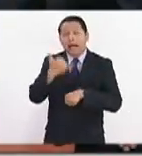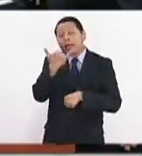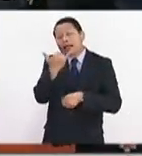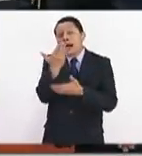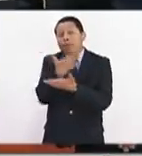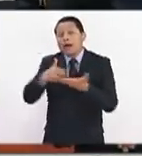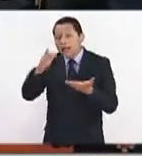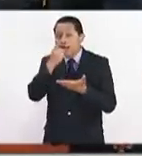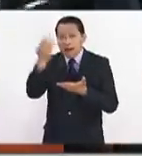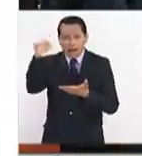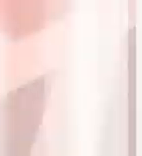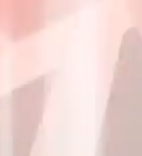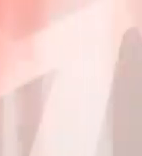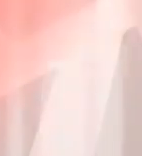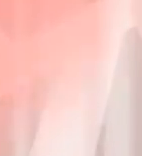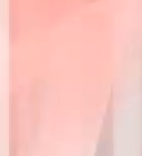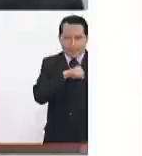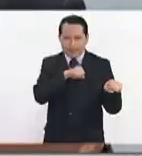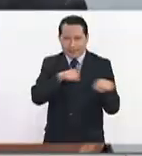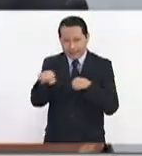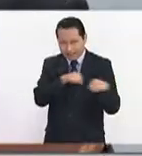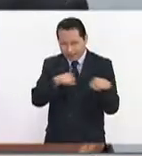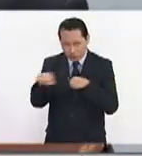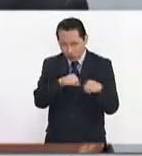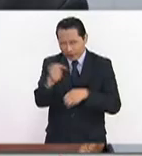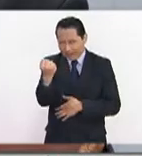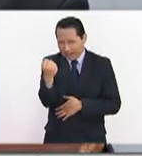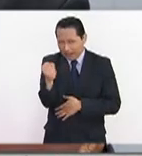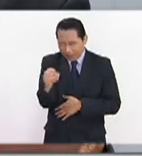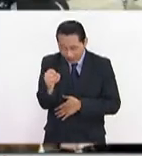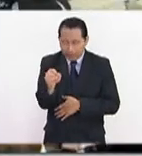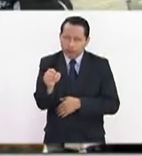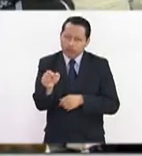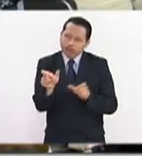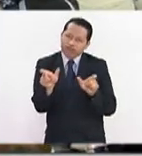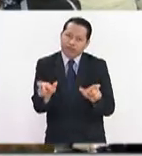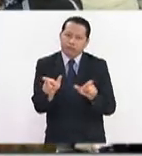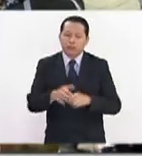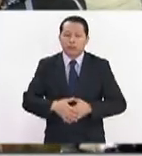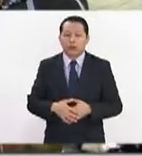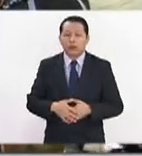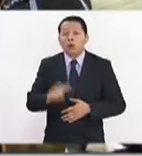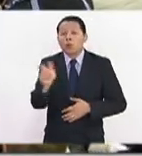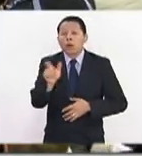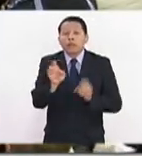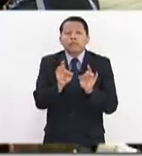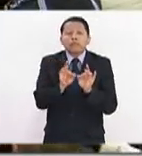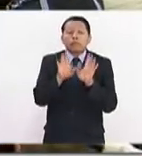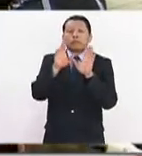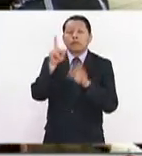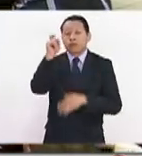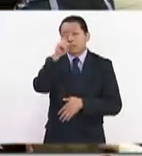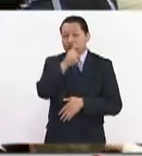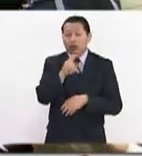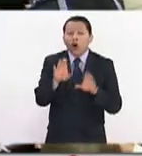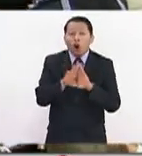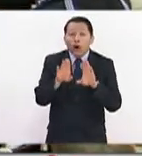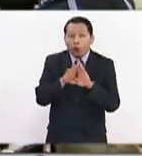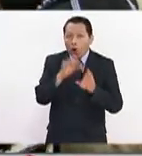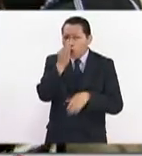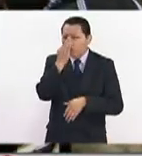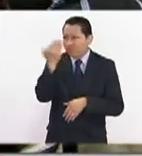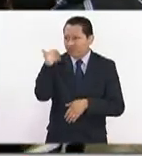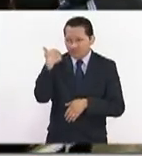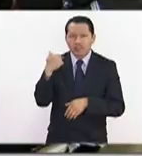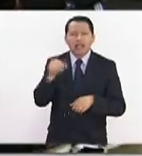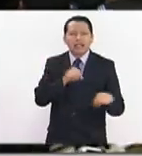pasado mes de septiembre. Cuando hemos enfrentado momentos difíciles, como muy recientemente los tuvimos en los sismos